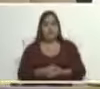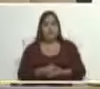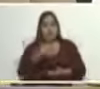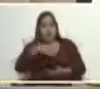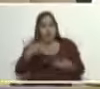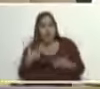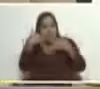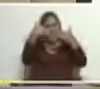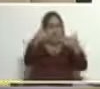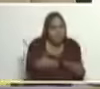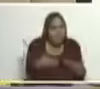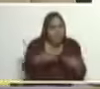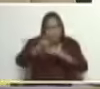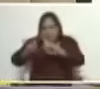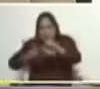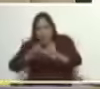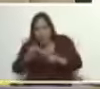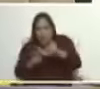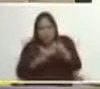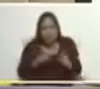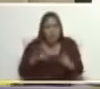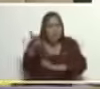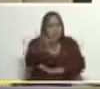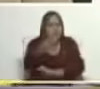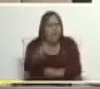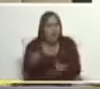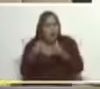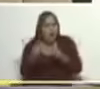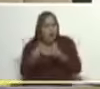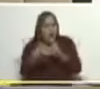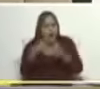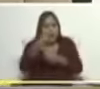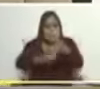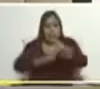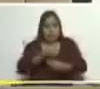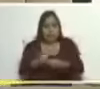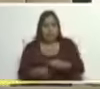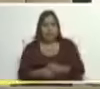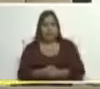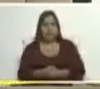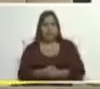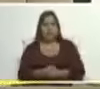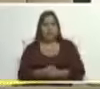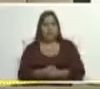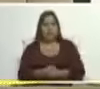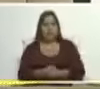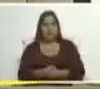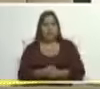Y hemos avanzado en la búsqueda de construir